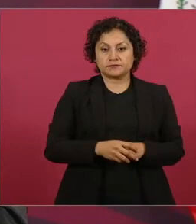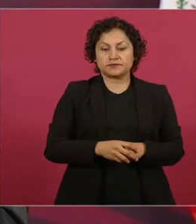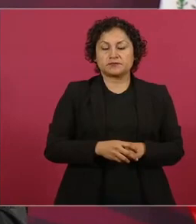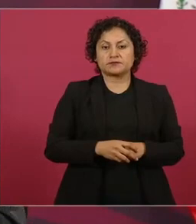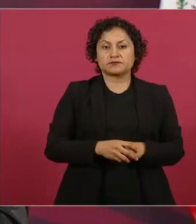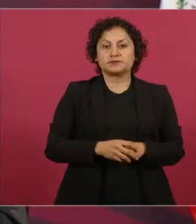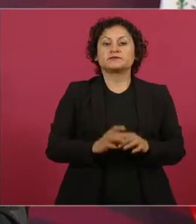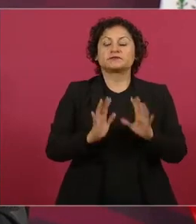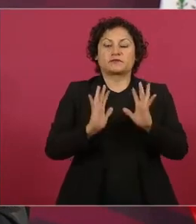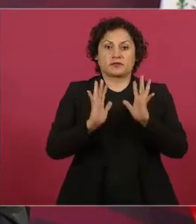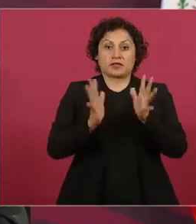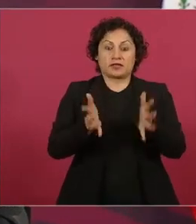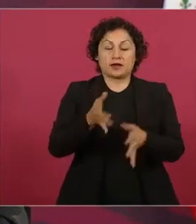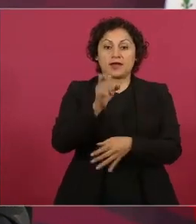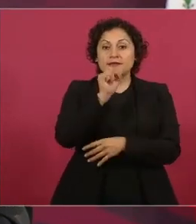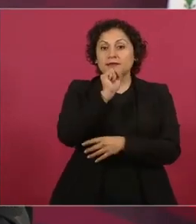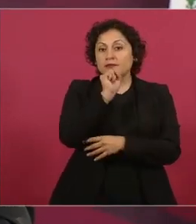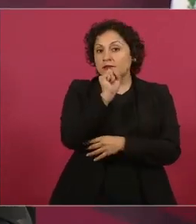Ya estamos entregando